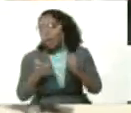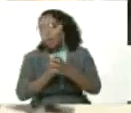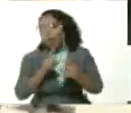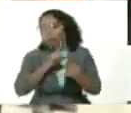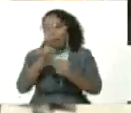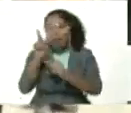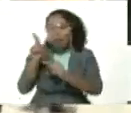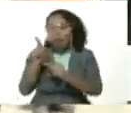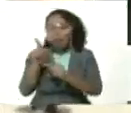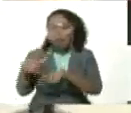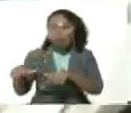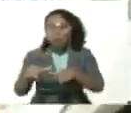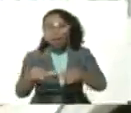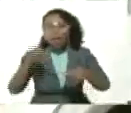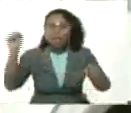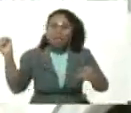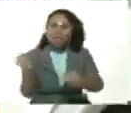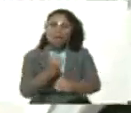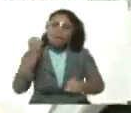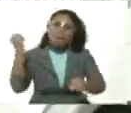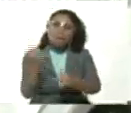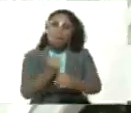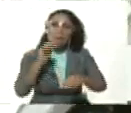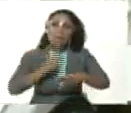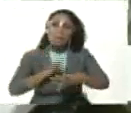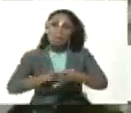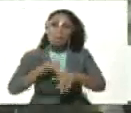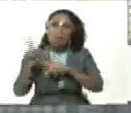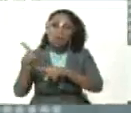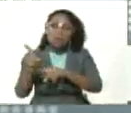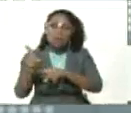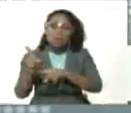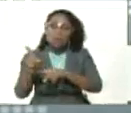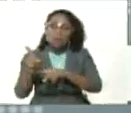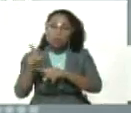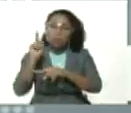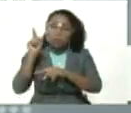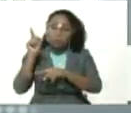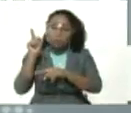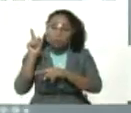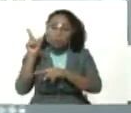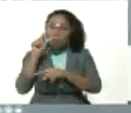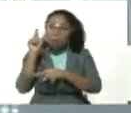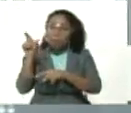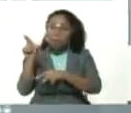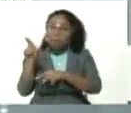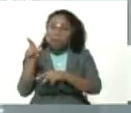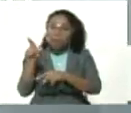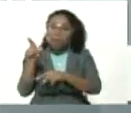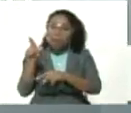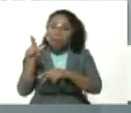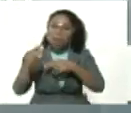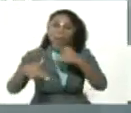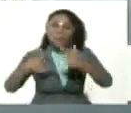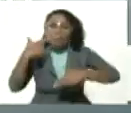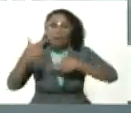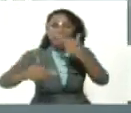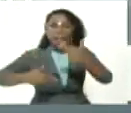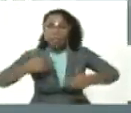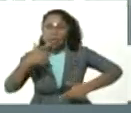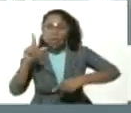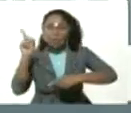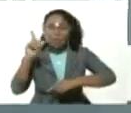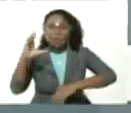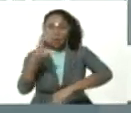en el sitio, trabajando. Por eso, Jason, a los bandidos de la derecha